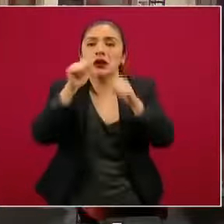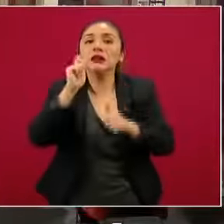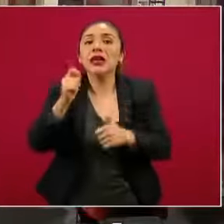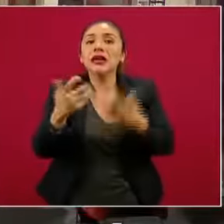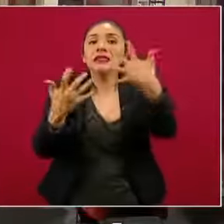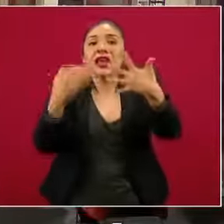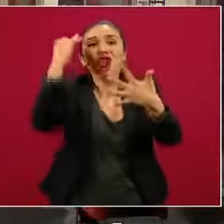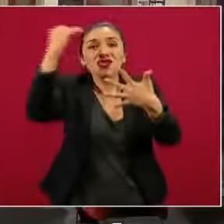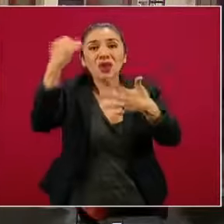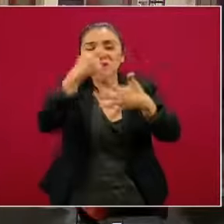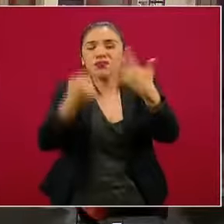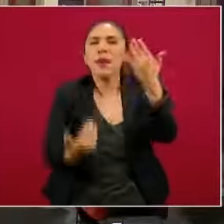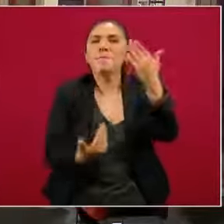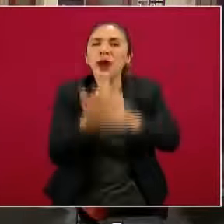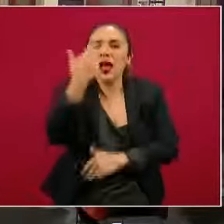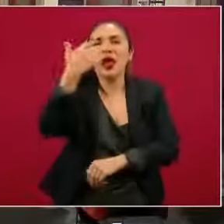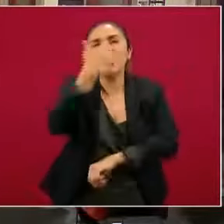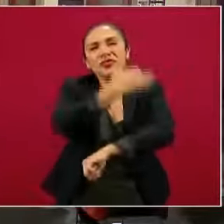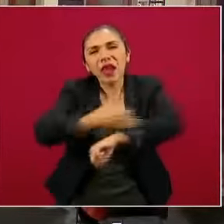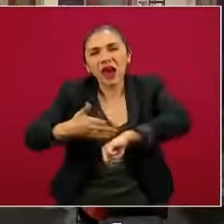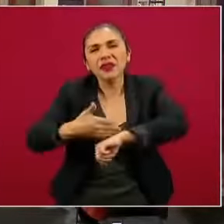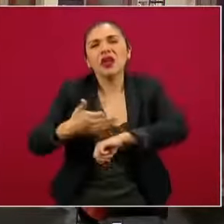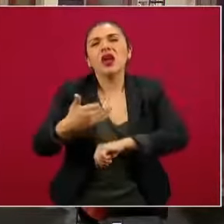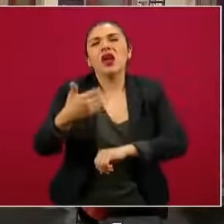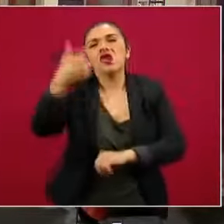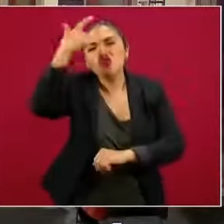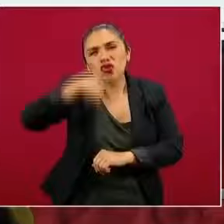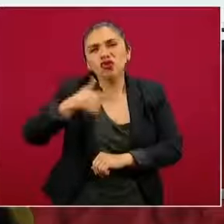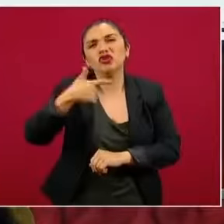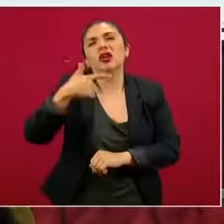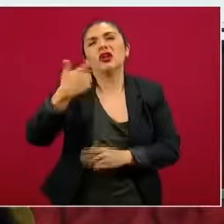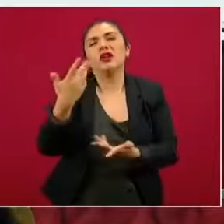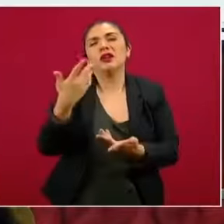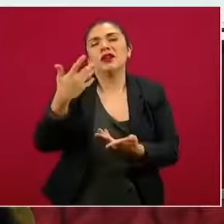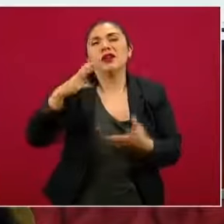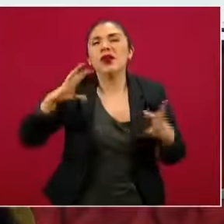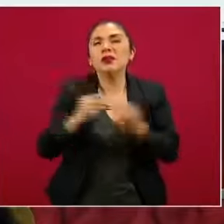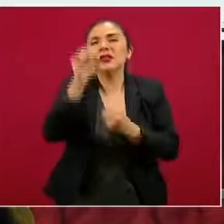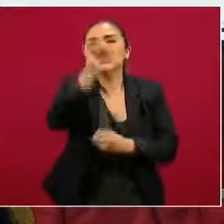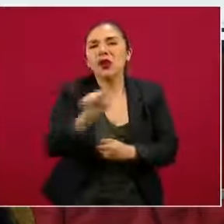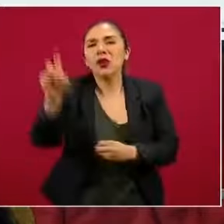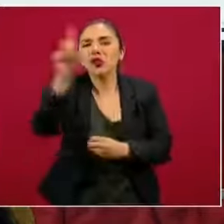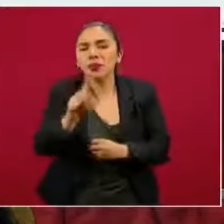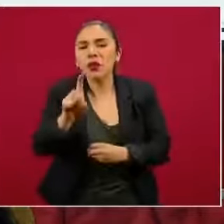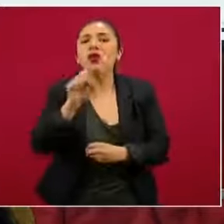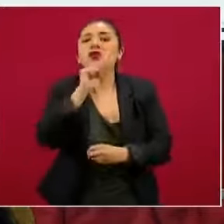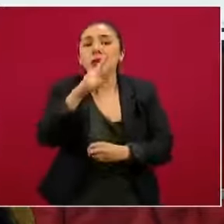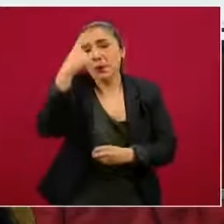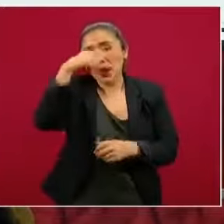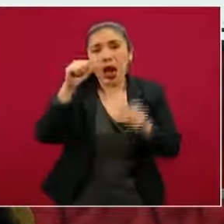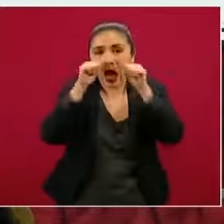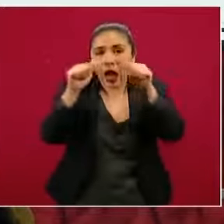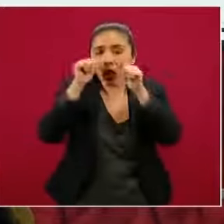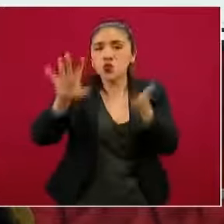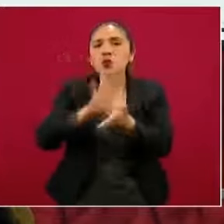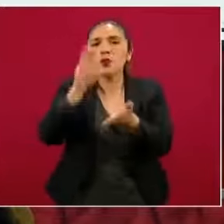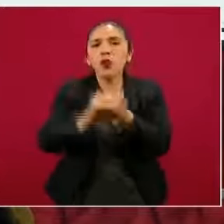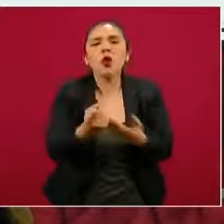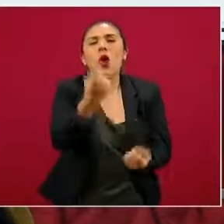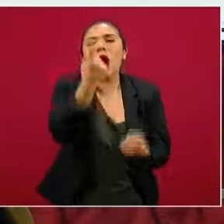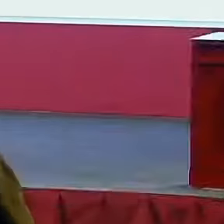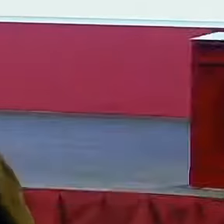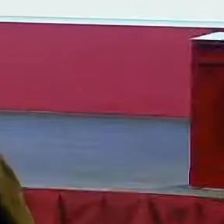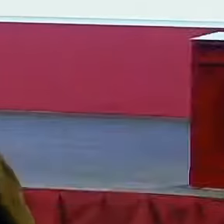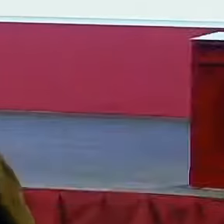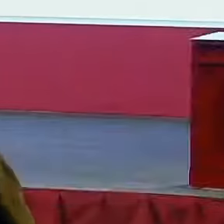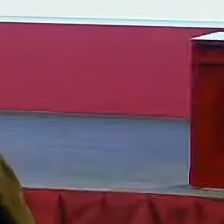turnos, matutino, vespertino, los 2 de la noche más la jornada acumulada del fin de semana, y también para atender en algunos hospitales de